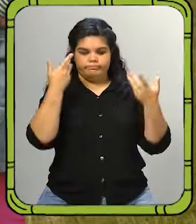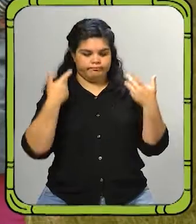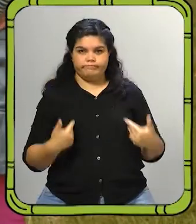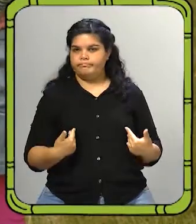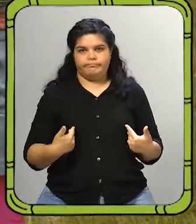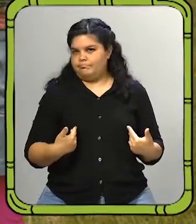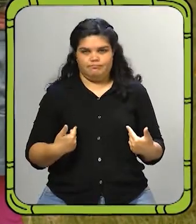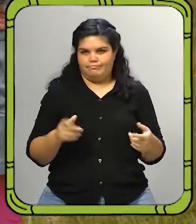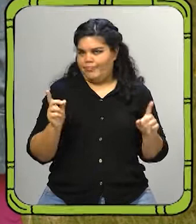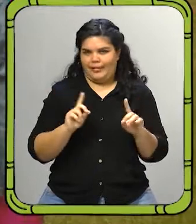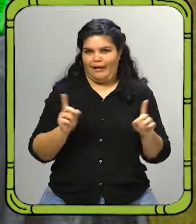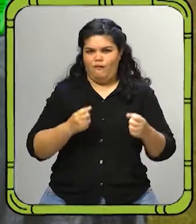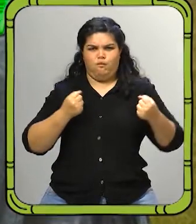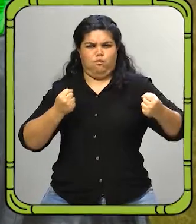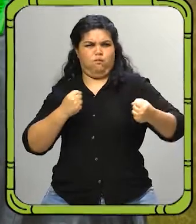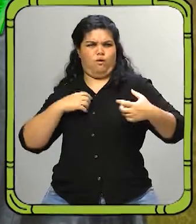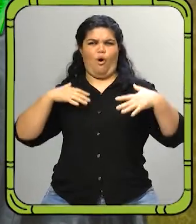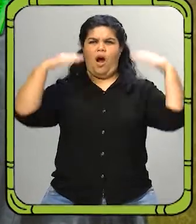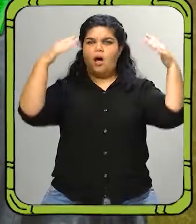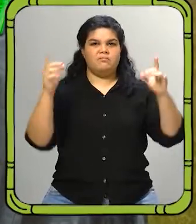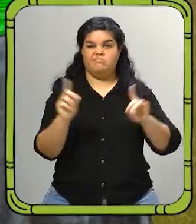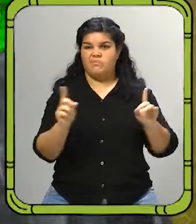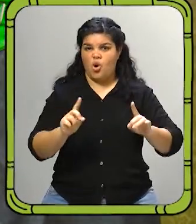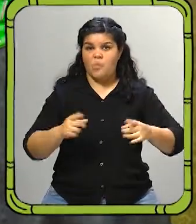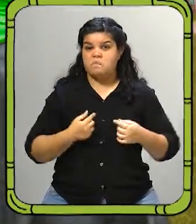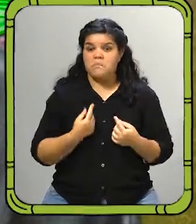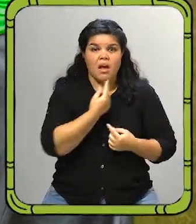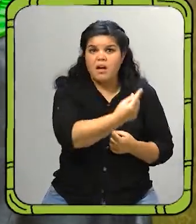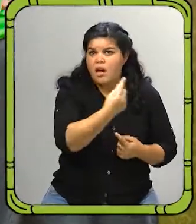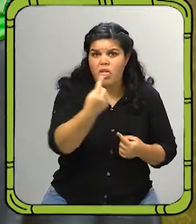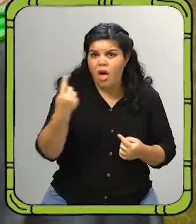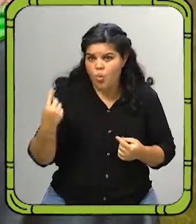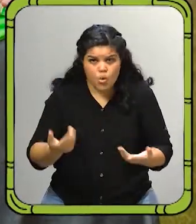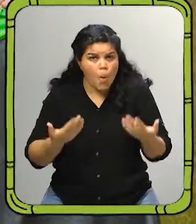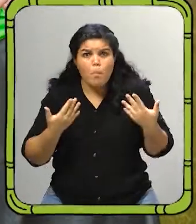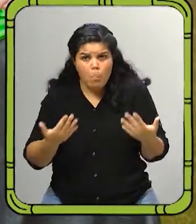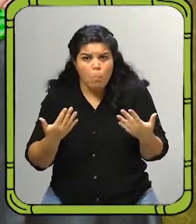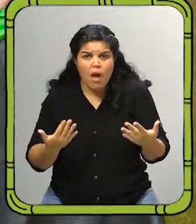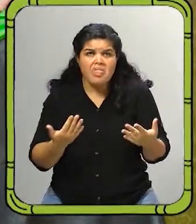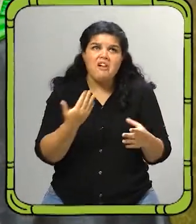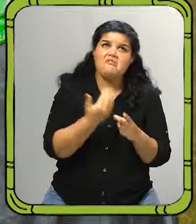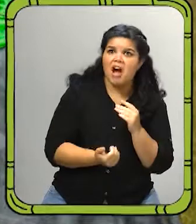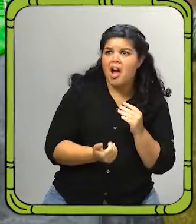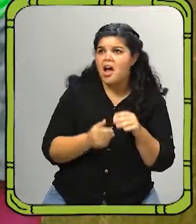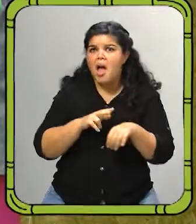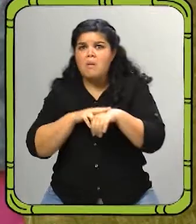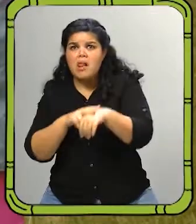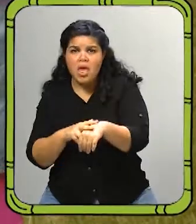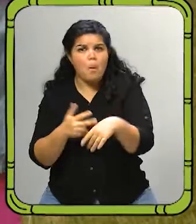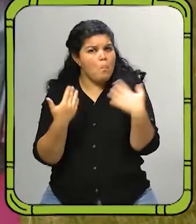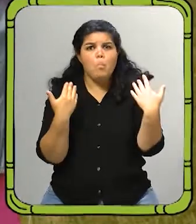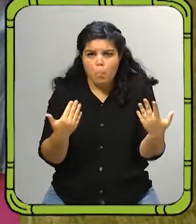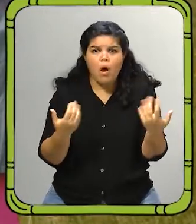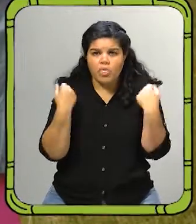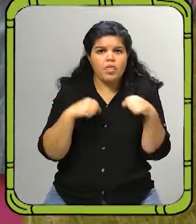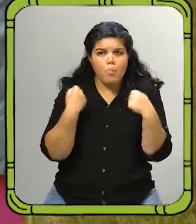eso. No hace falta. Todos, con sus cualidades, con sus defectos, sus virtudes, pueden hacer cualquier deporte. ¡Qué bueno! ¡Wow! Me cae